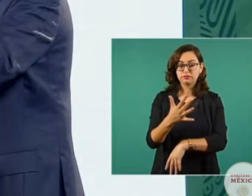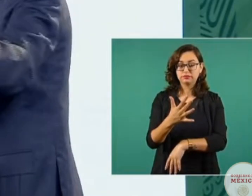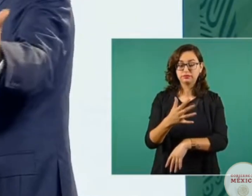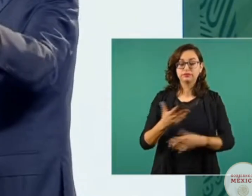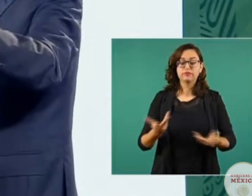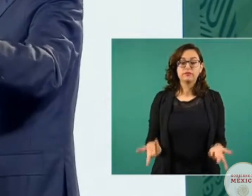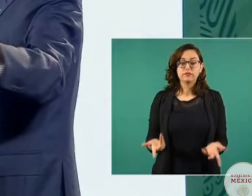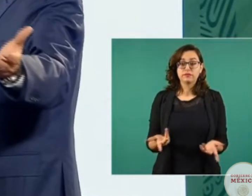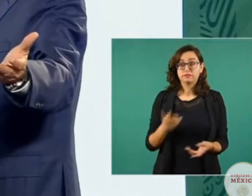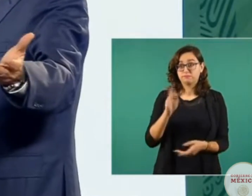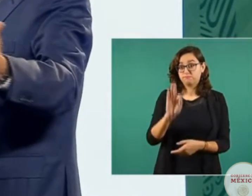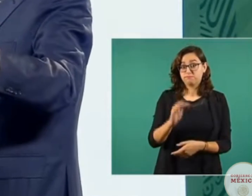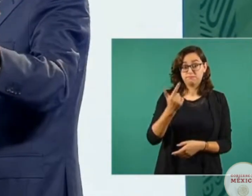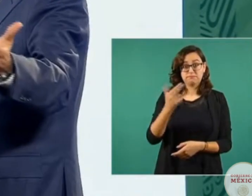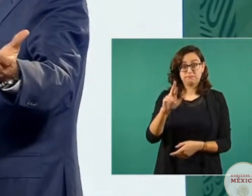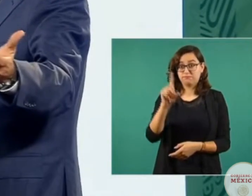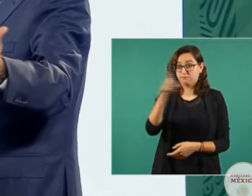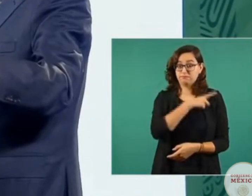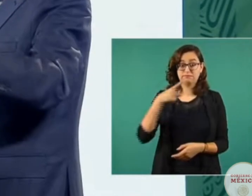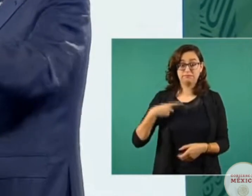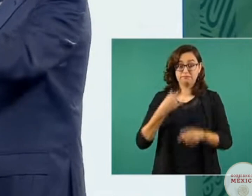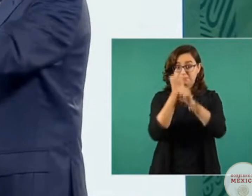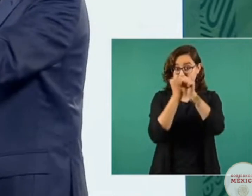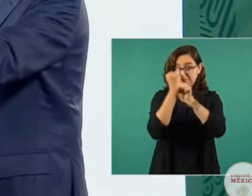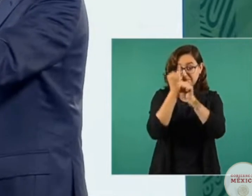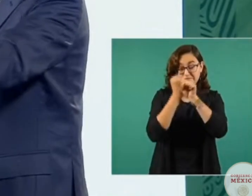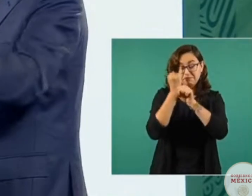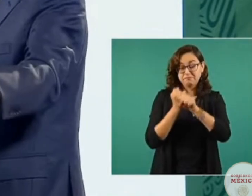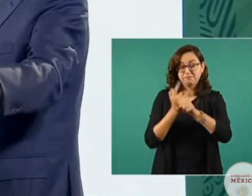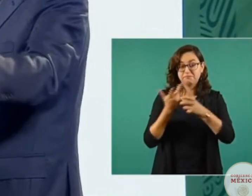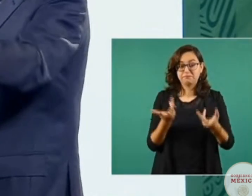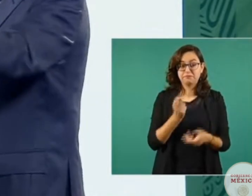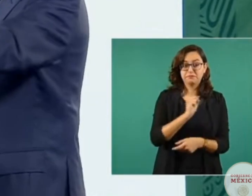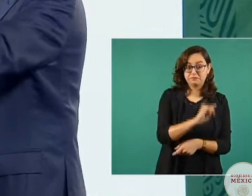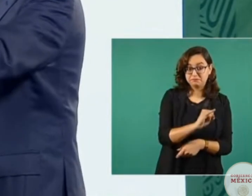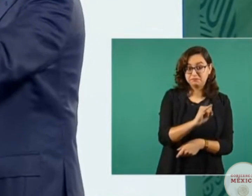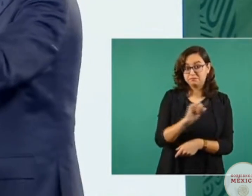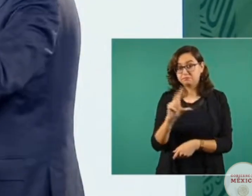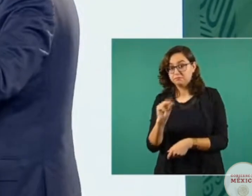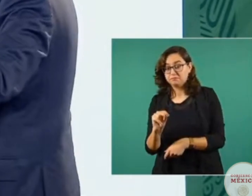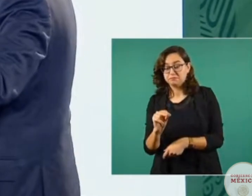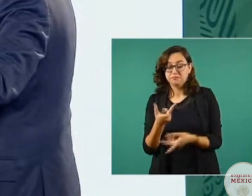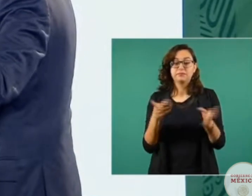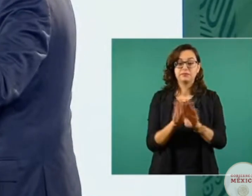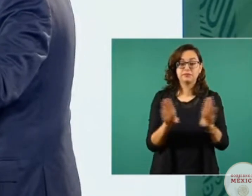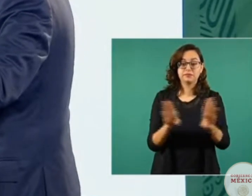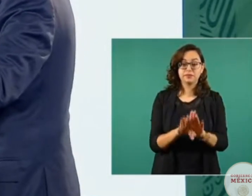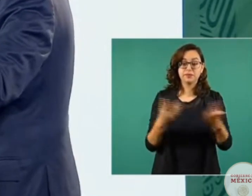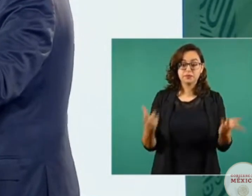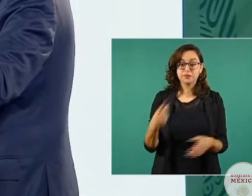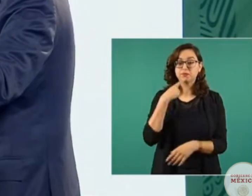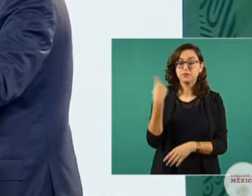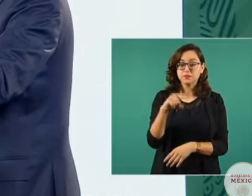que la Fiscalía tiene que investigar si es cierto, porque todo esto se